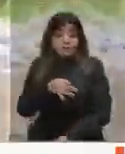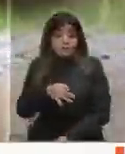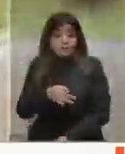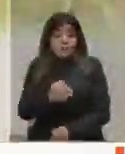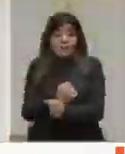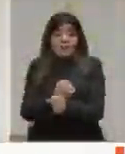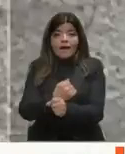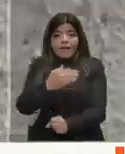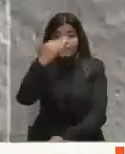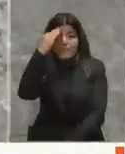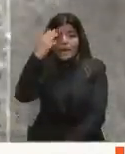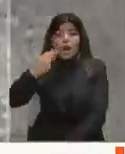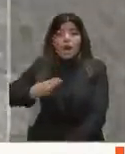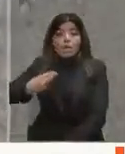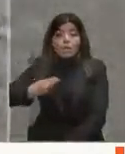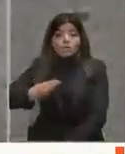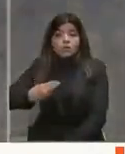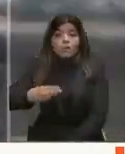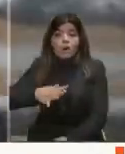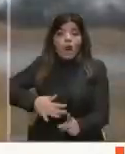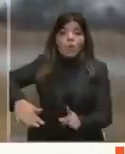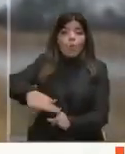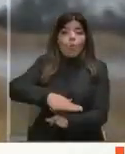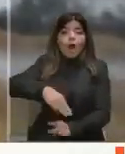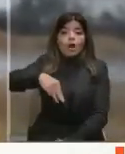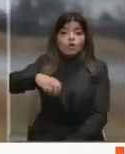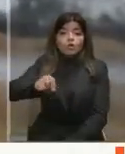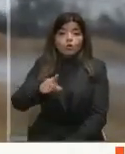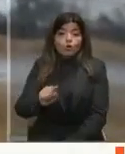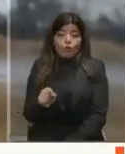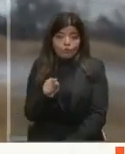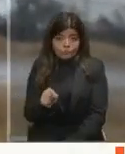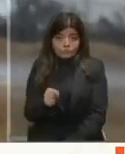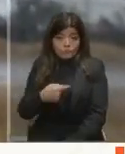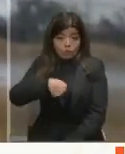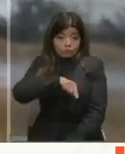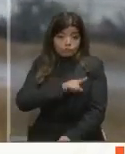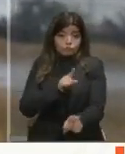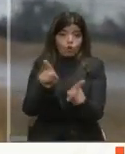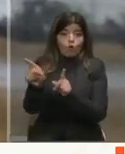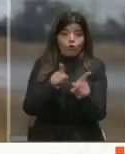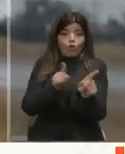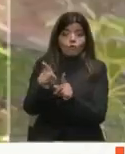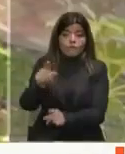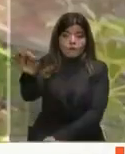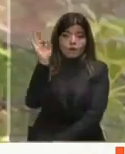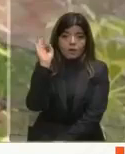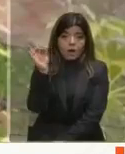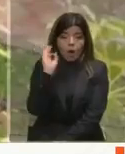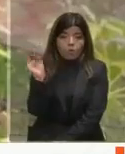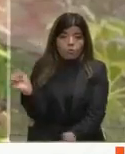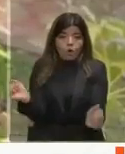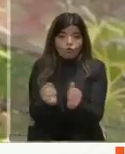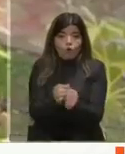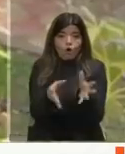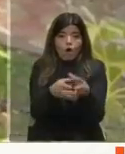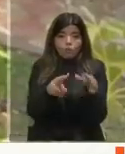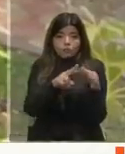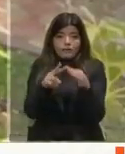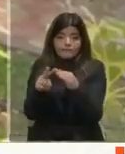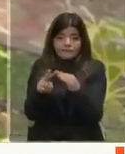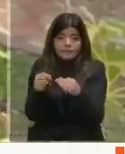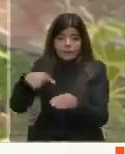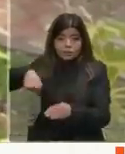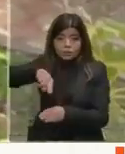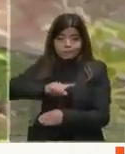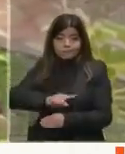Carabineros y la municipalidad en faldeos de nos. Y hemos coordinado reuniones junto a la Junta de Vecinos para abordar